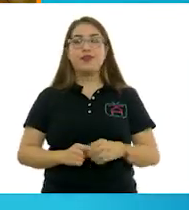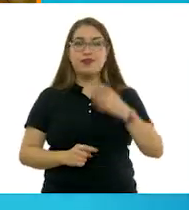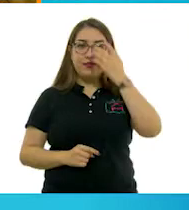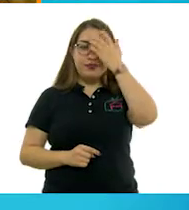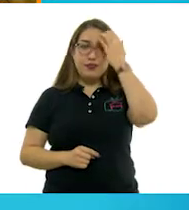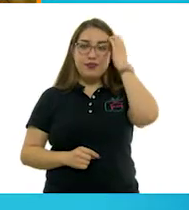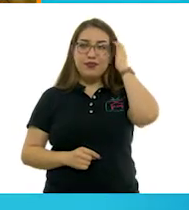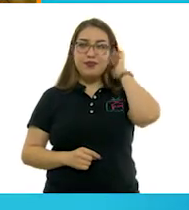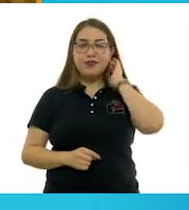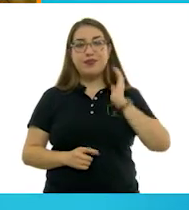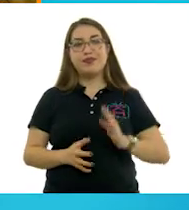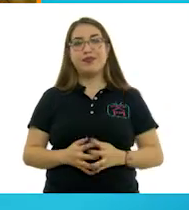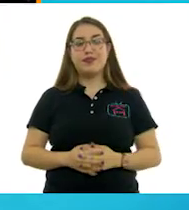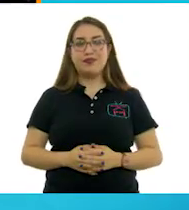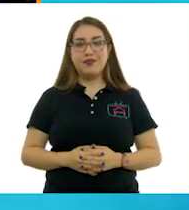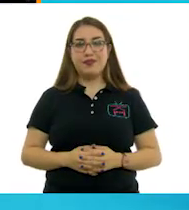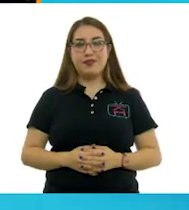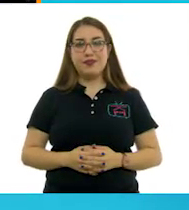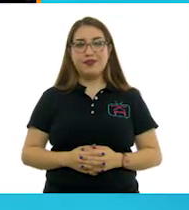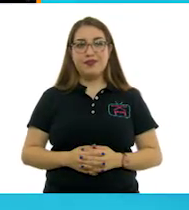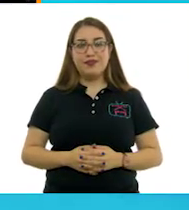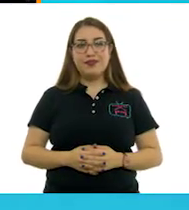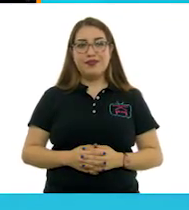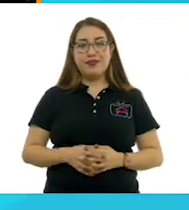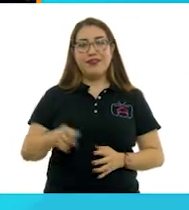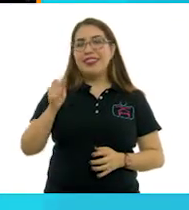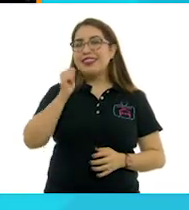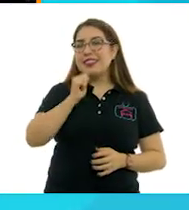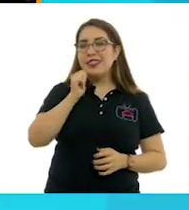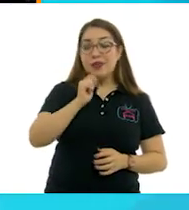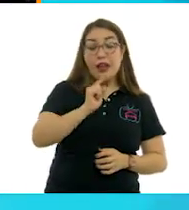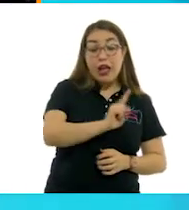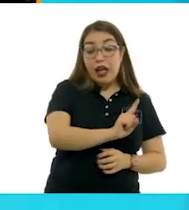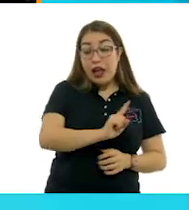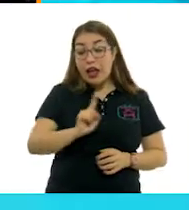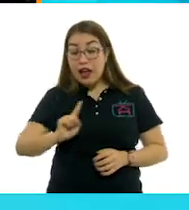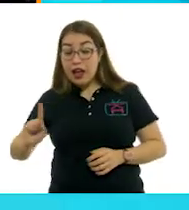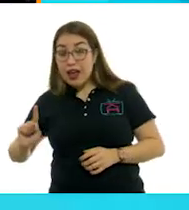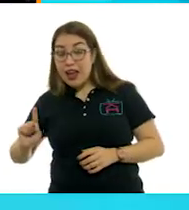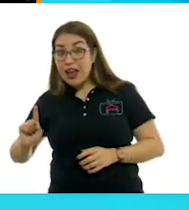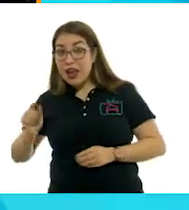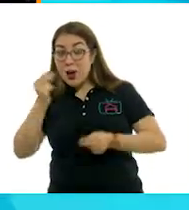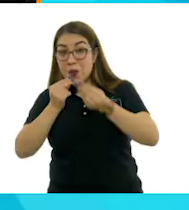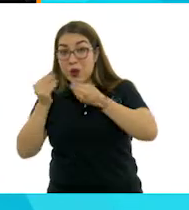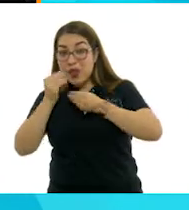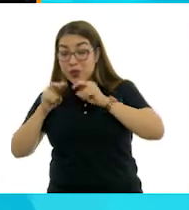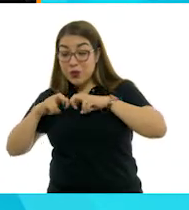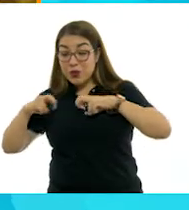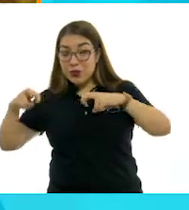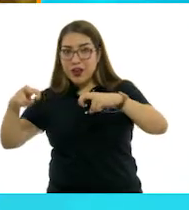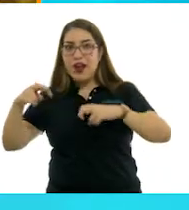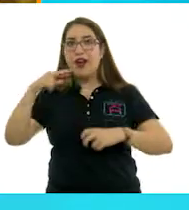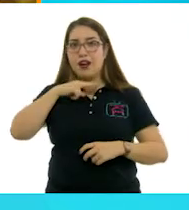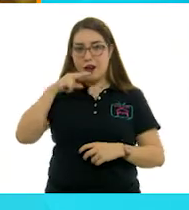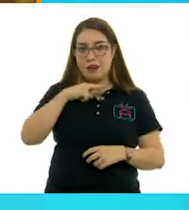en zigzag era ir de la cocina al comedor, rápido pero sin